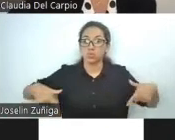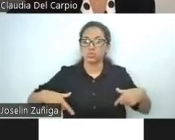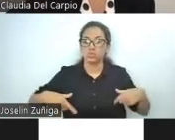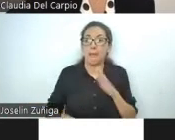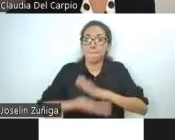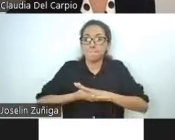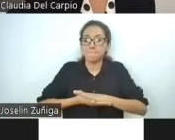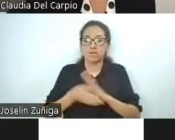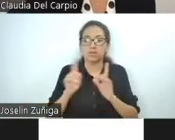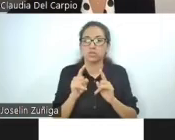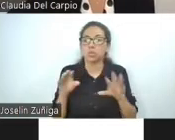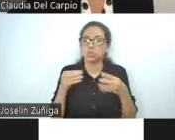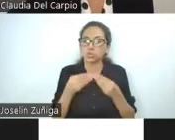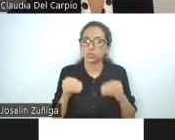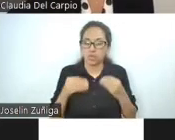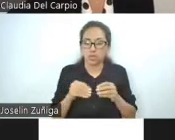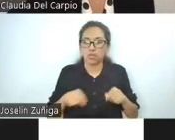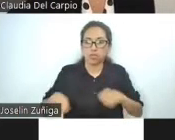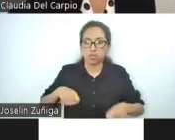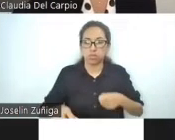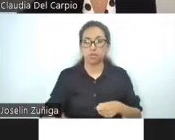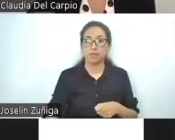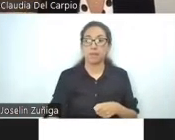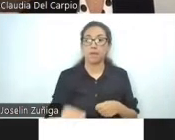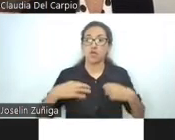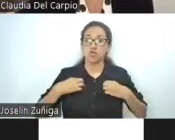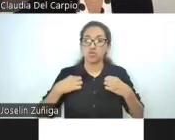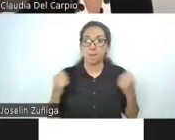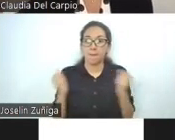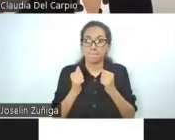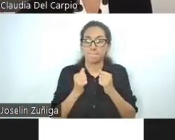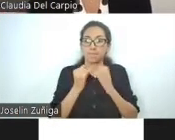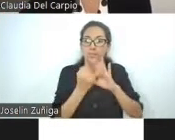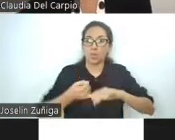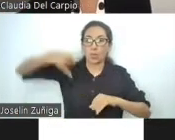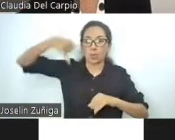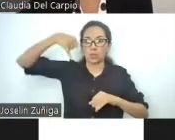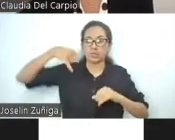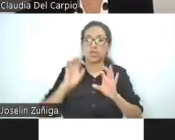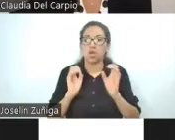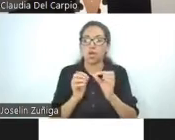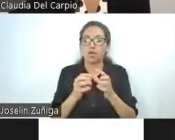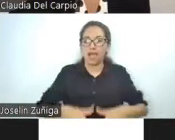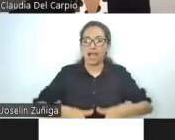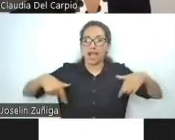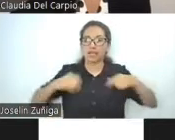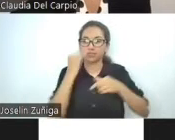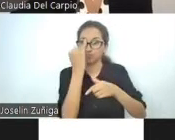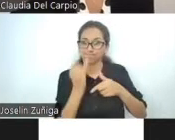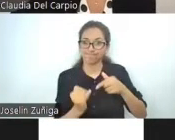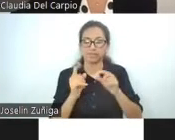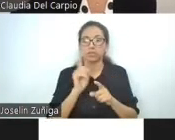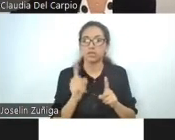de seda o algodón, y evitar la ropa ajustada, evitar los hilos dentales o las tangas a diario, evitar